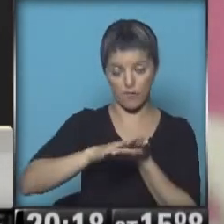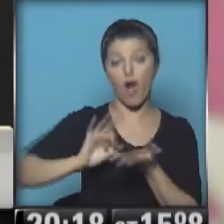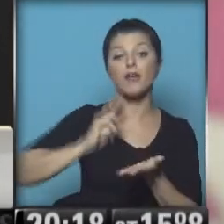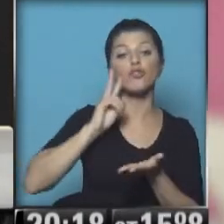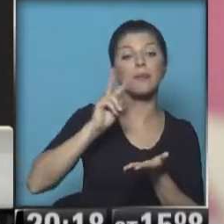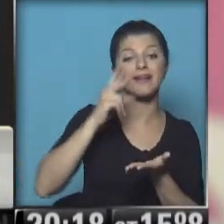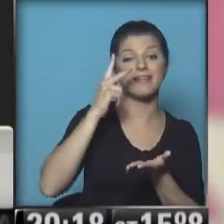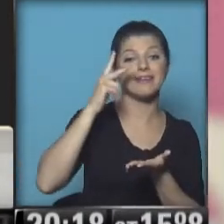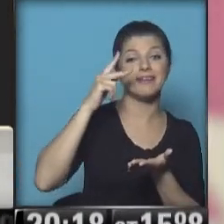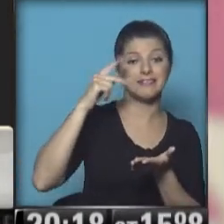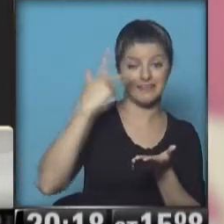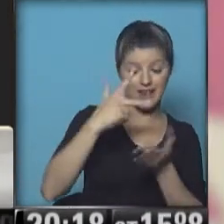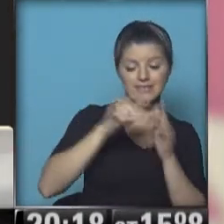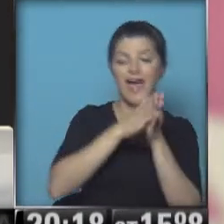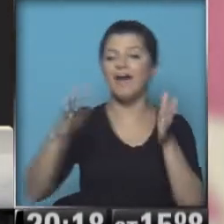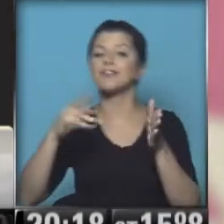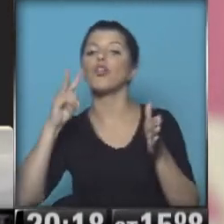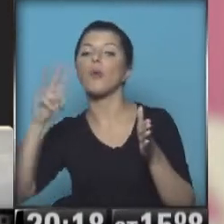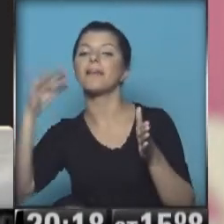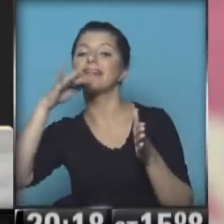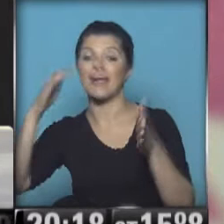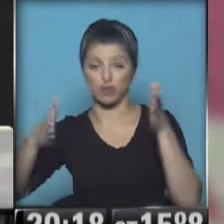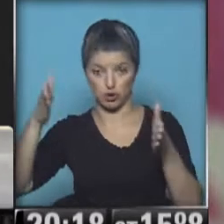2013 al 2014. Casi el